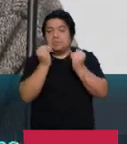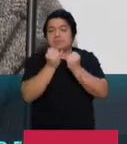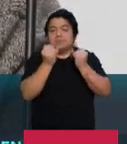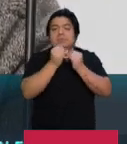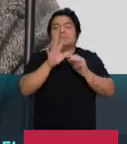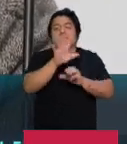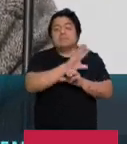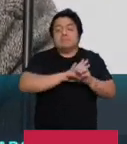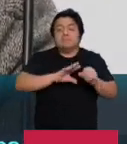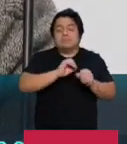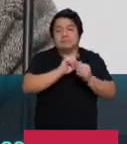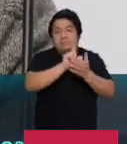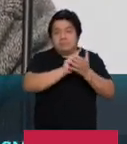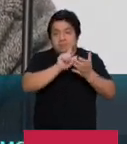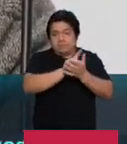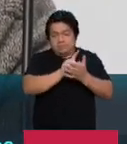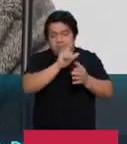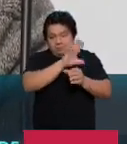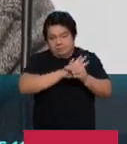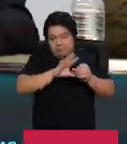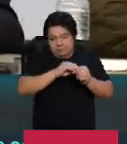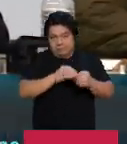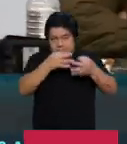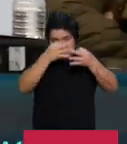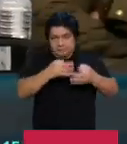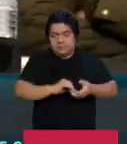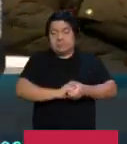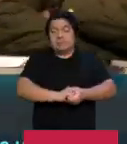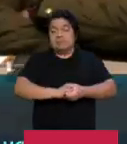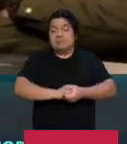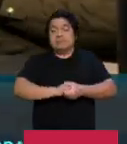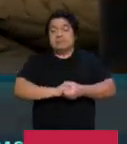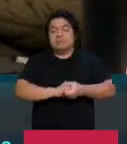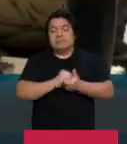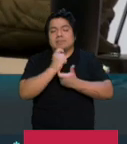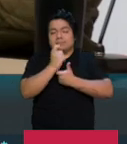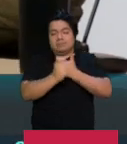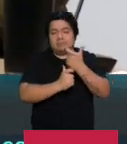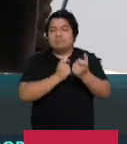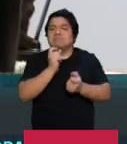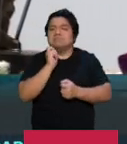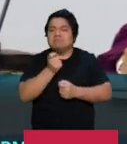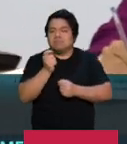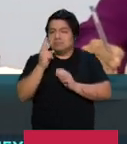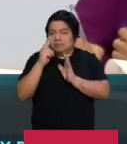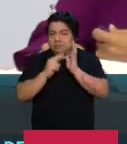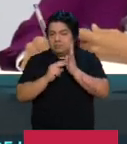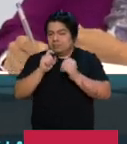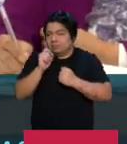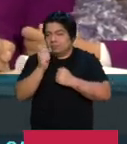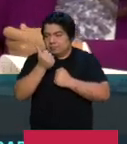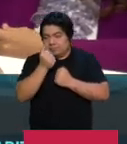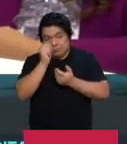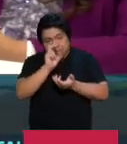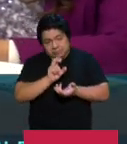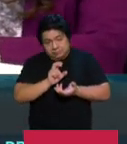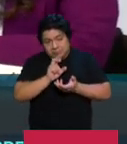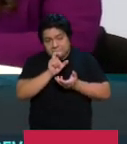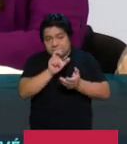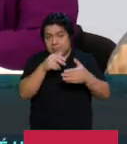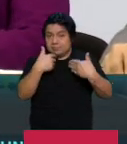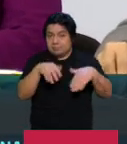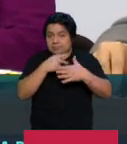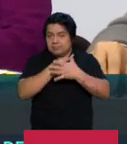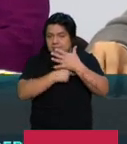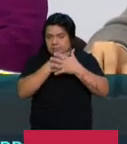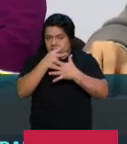cumplimiento total de la Ley de Ingresos. Este fortalecimiento financiero permitirá implementar en 2026 un ambicioso